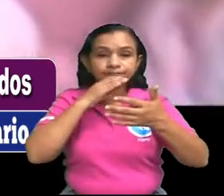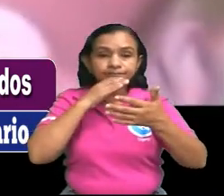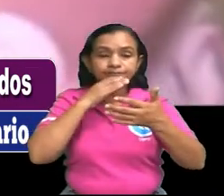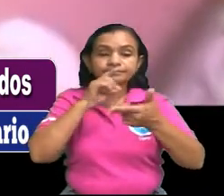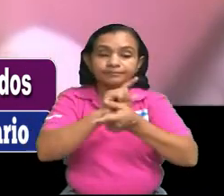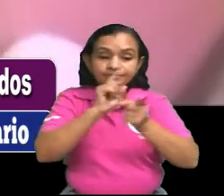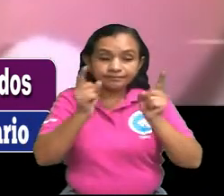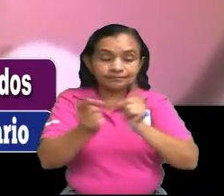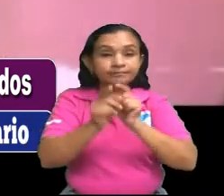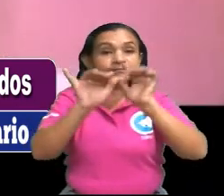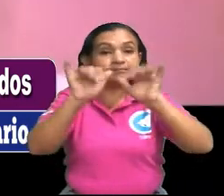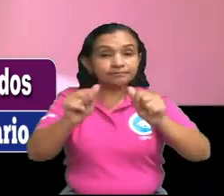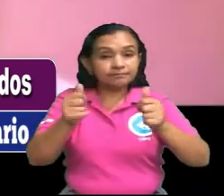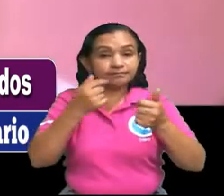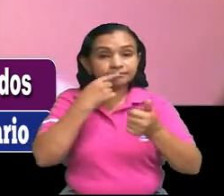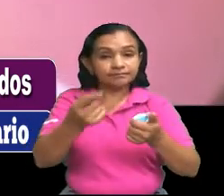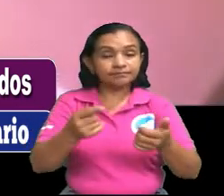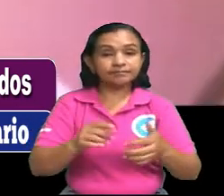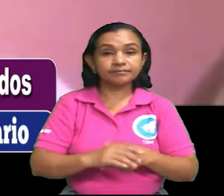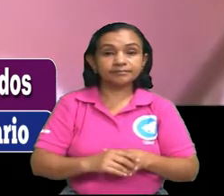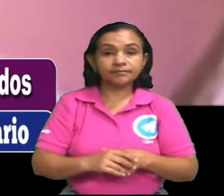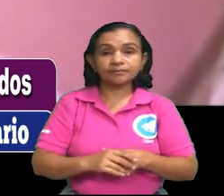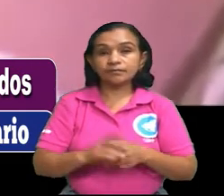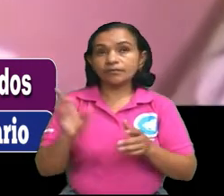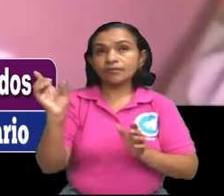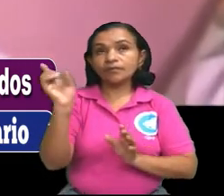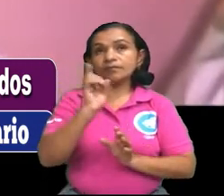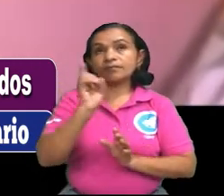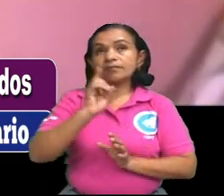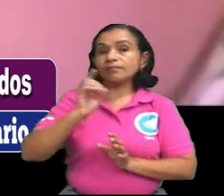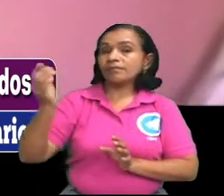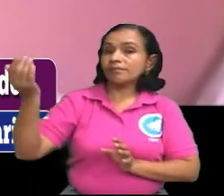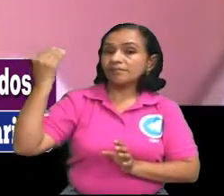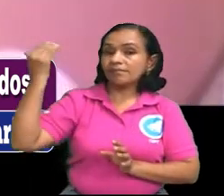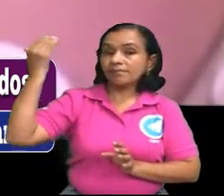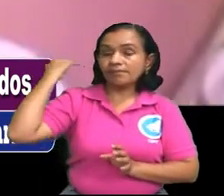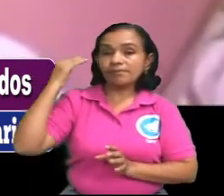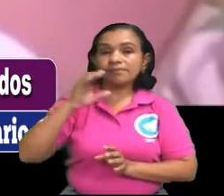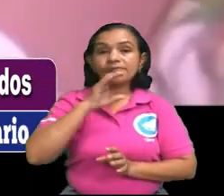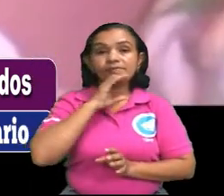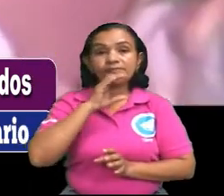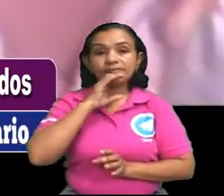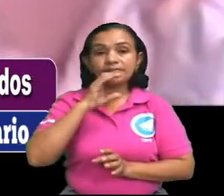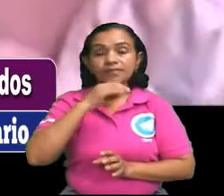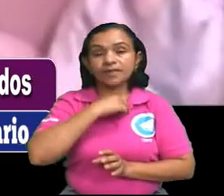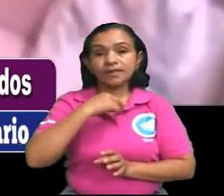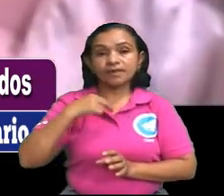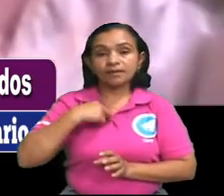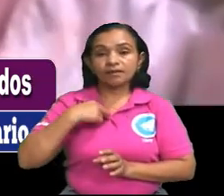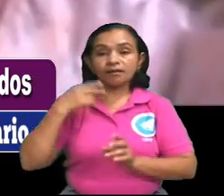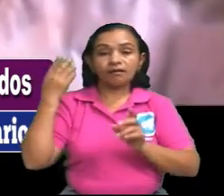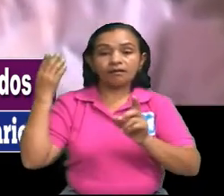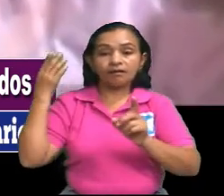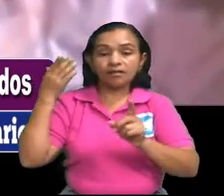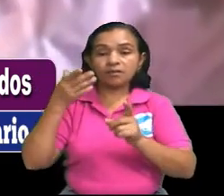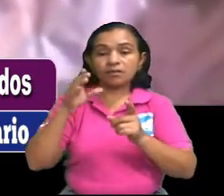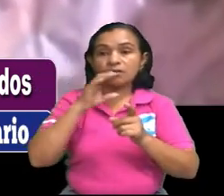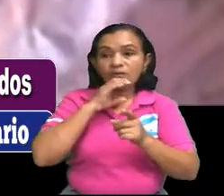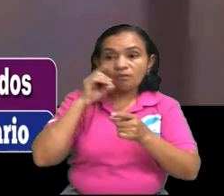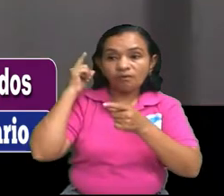donde en el transitar de la historia Cuba ha estado siendo asediada por el